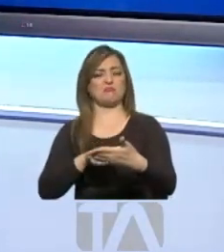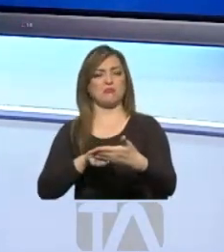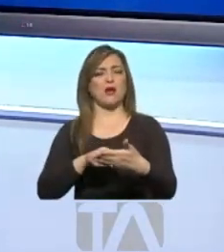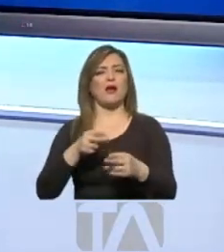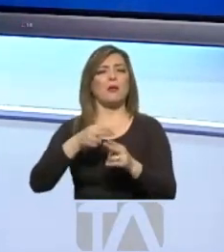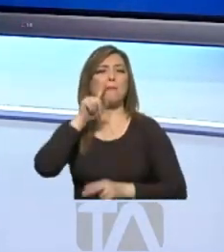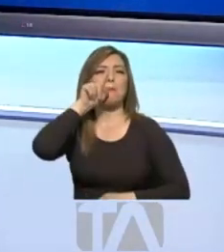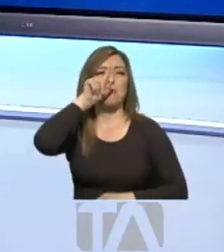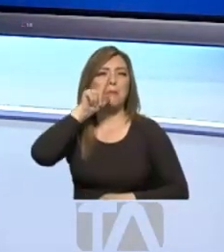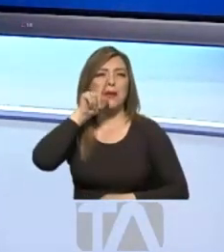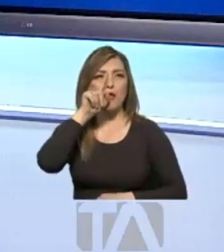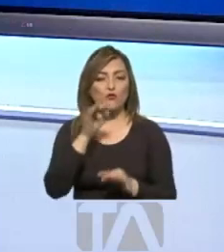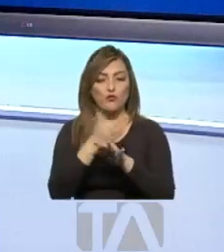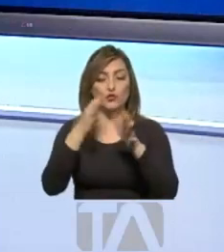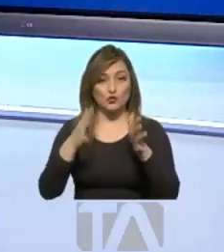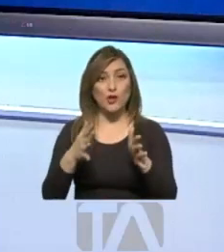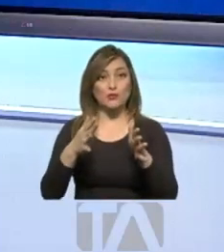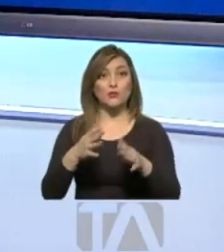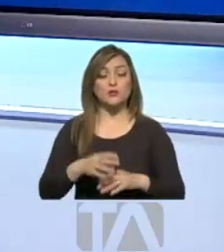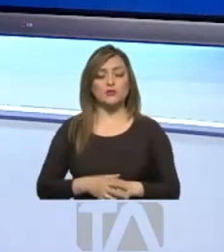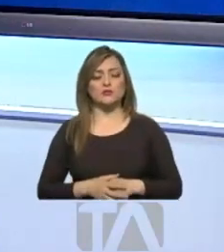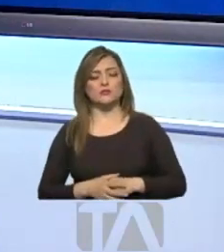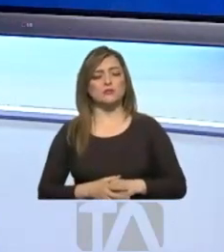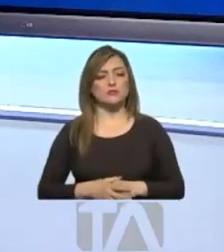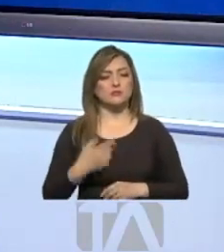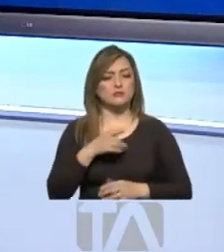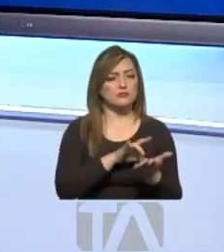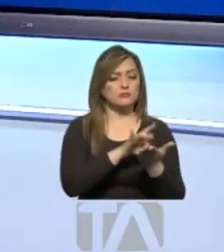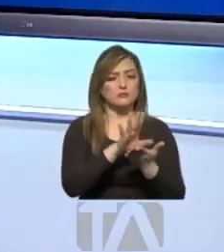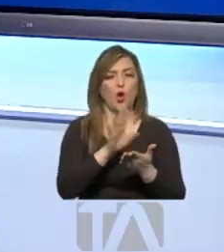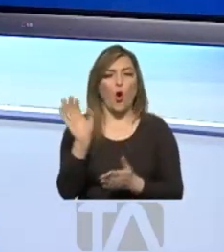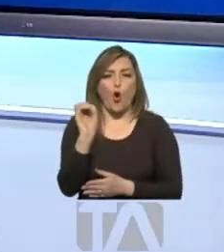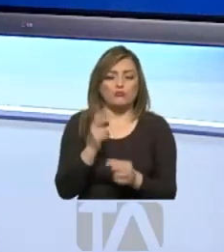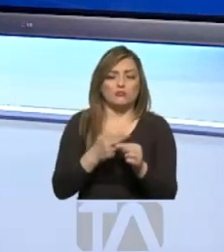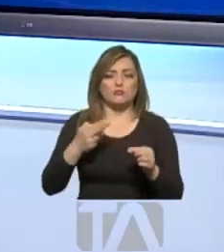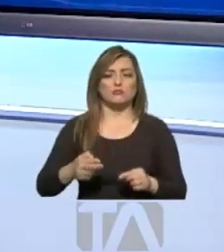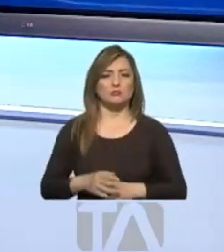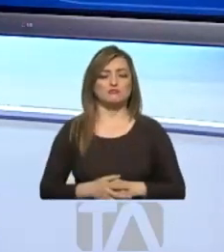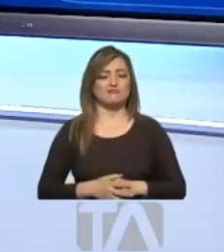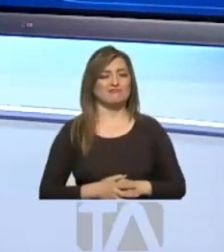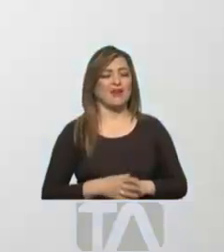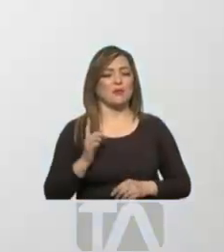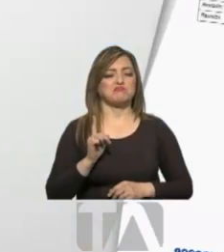los funcionarios y exfuncionarios divulgar información de la empresa sin la autorización de la gerente.